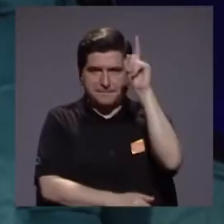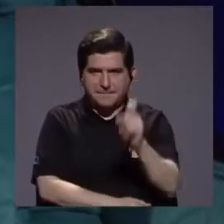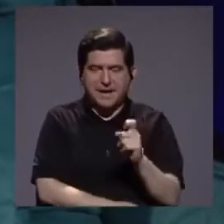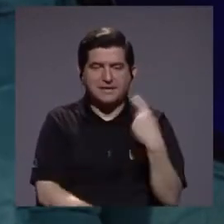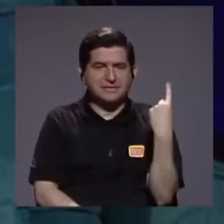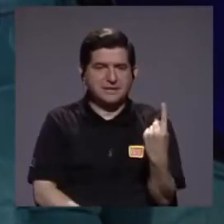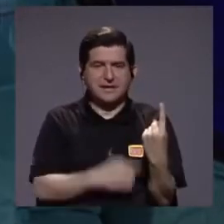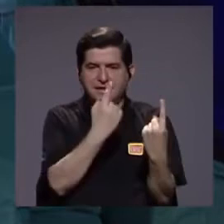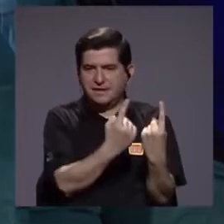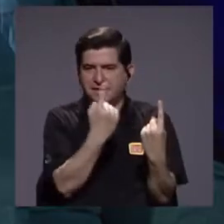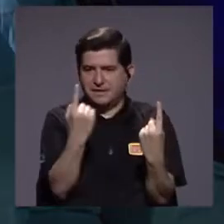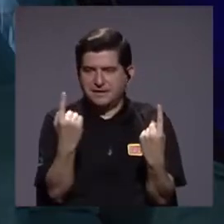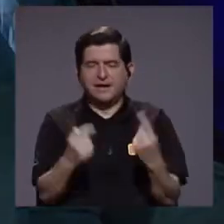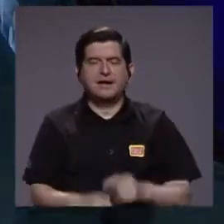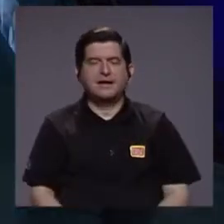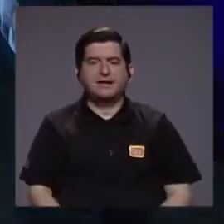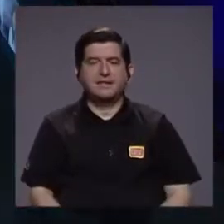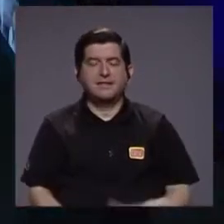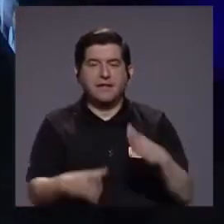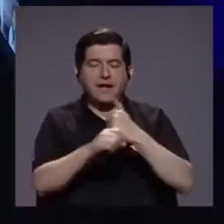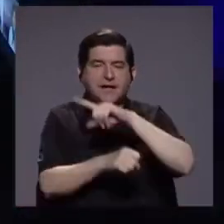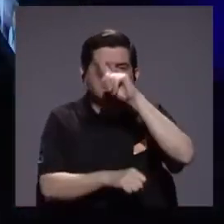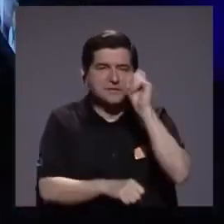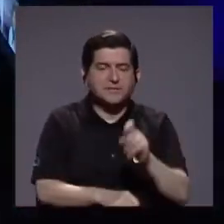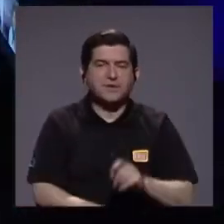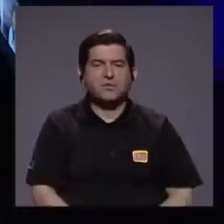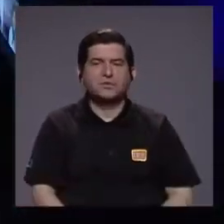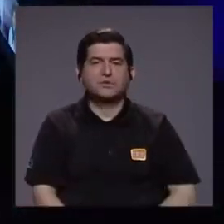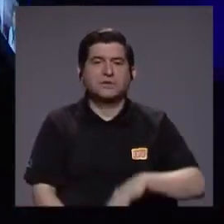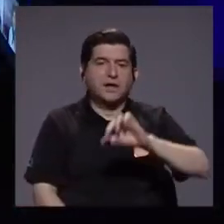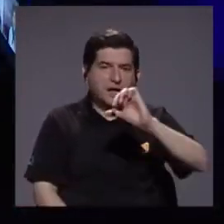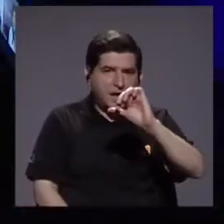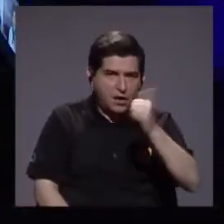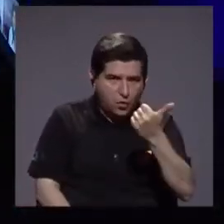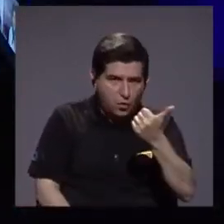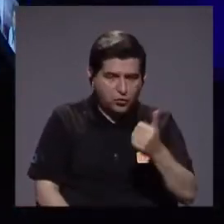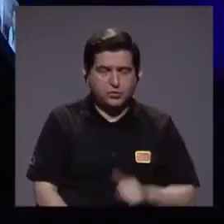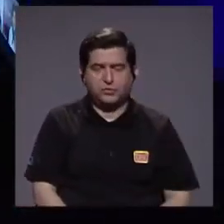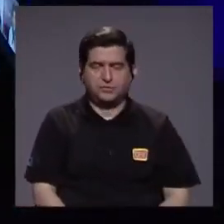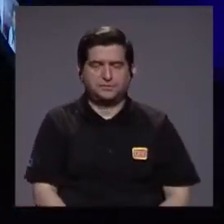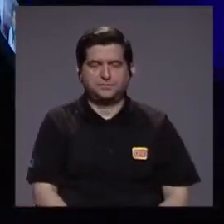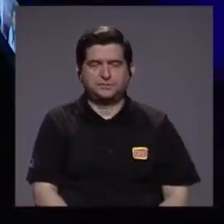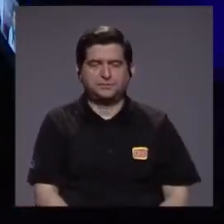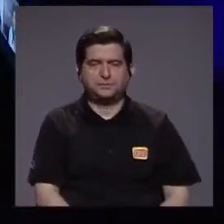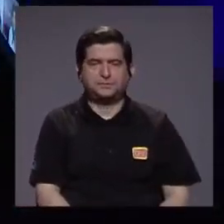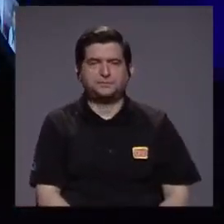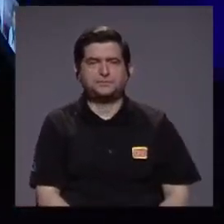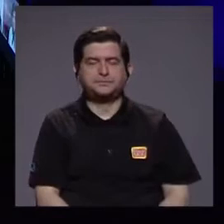cada candidato o candidata le realizará una pregunta a otro